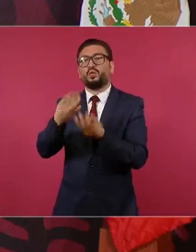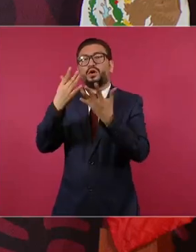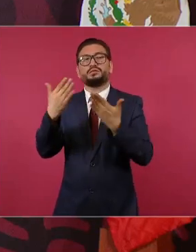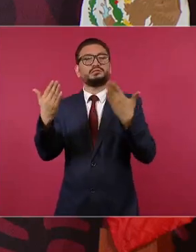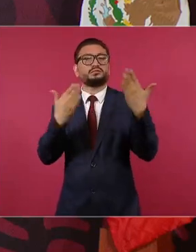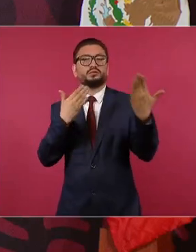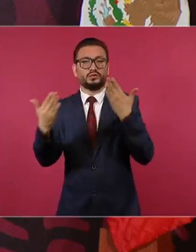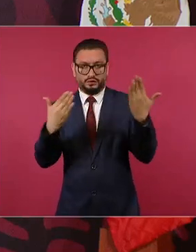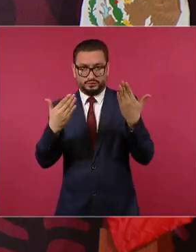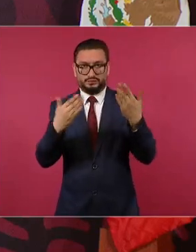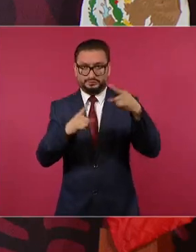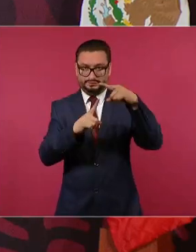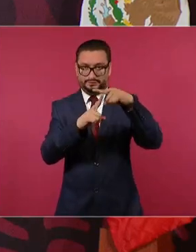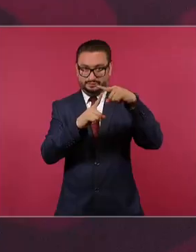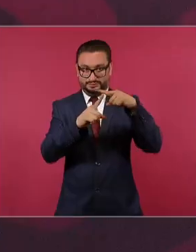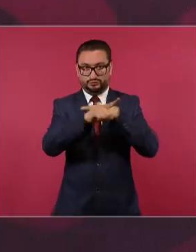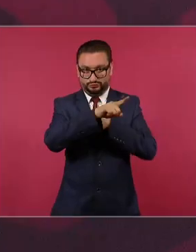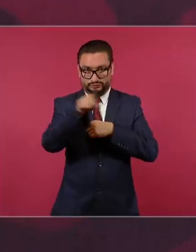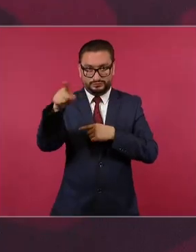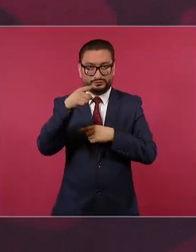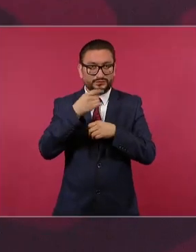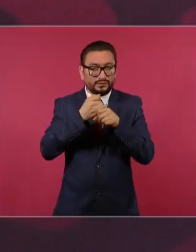Ahí se los dejo de tarea.